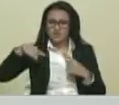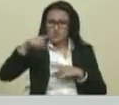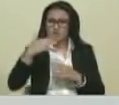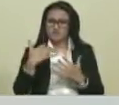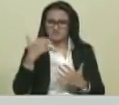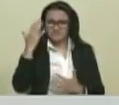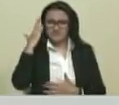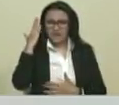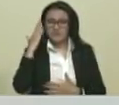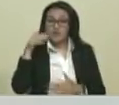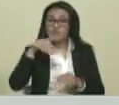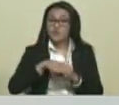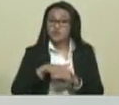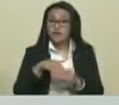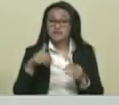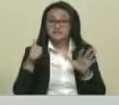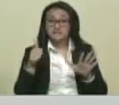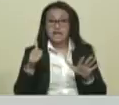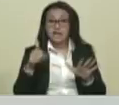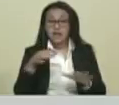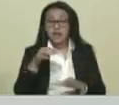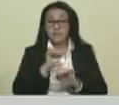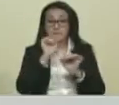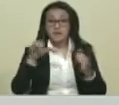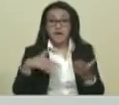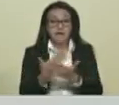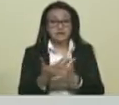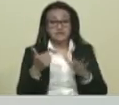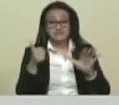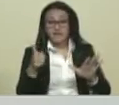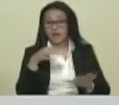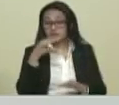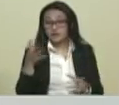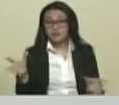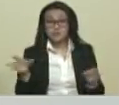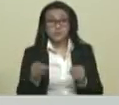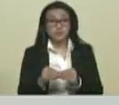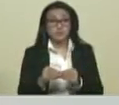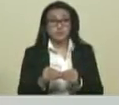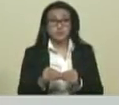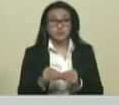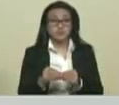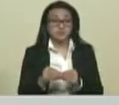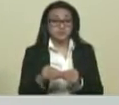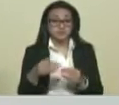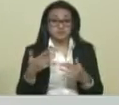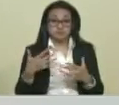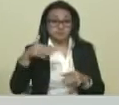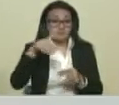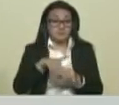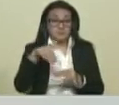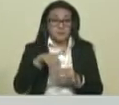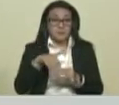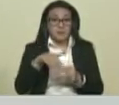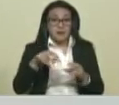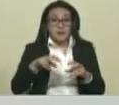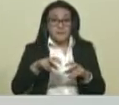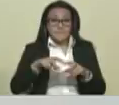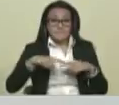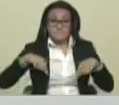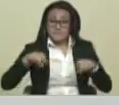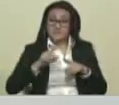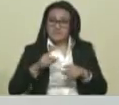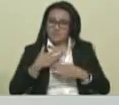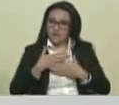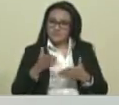desde las 6 de la mañana hasta las 6 de la tarde, mientras haya electores en la cola, las mesas deben permanecer abiertas